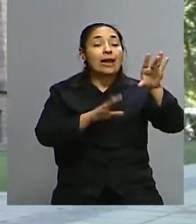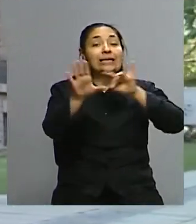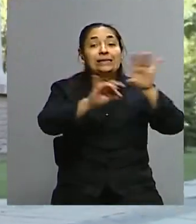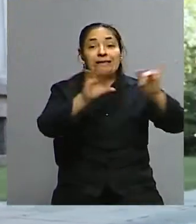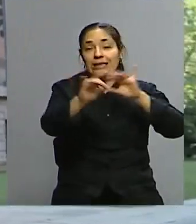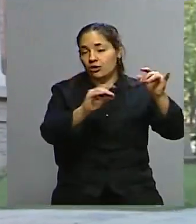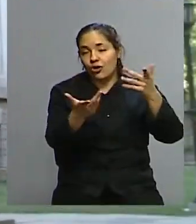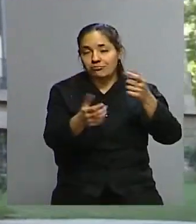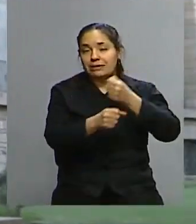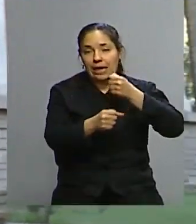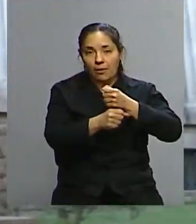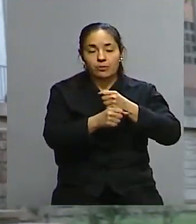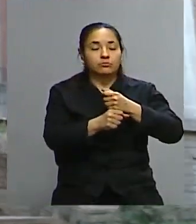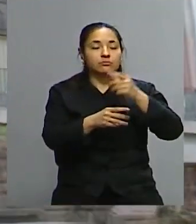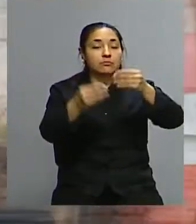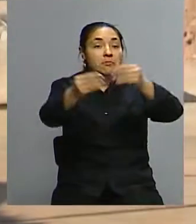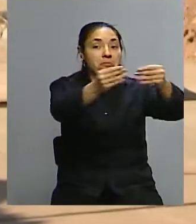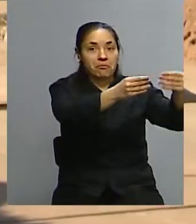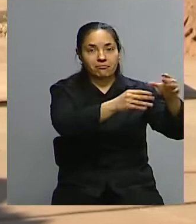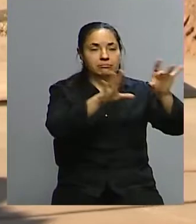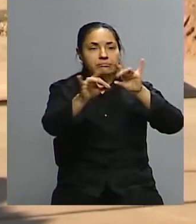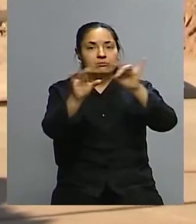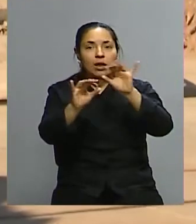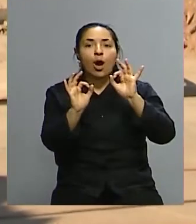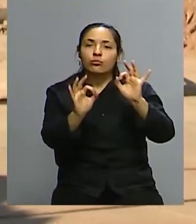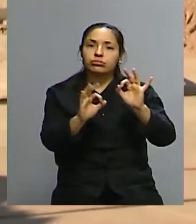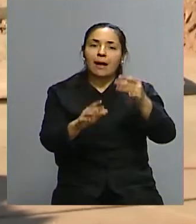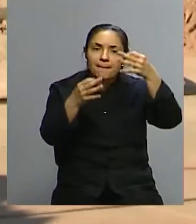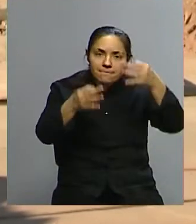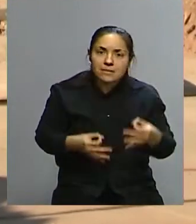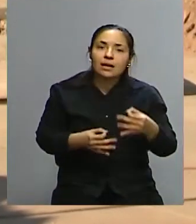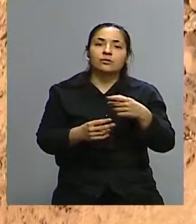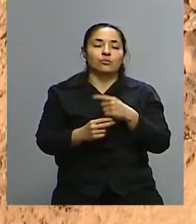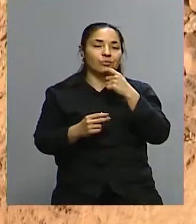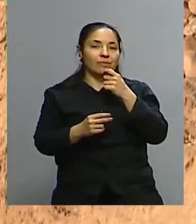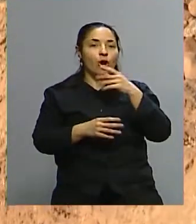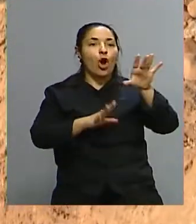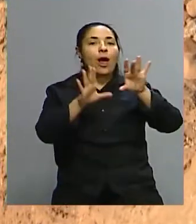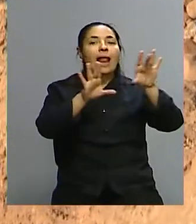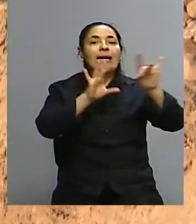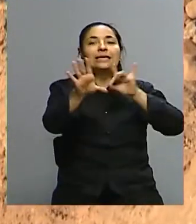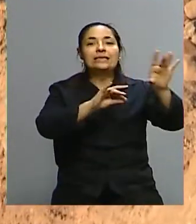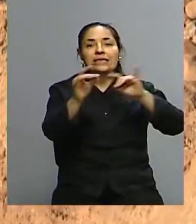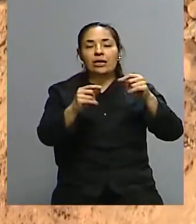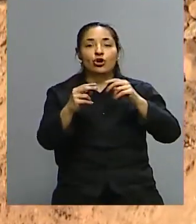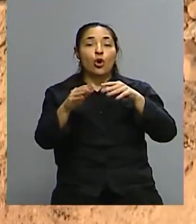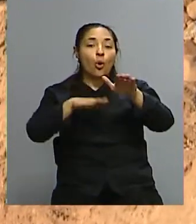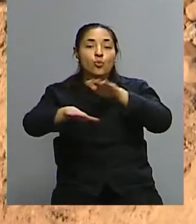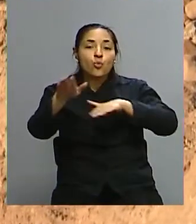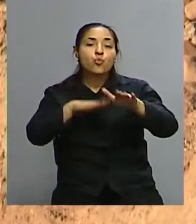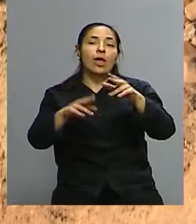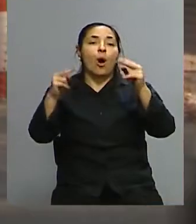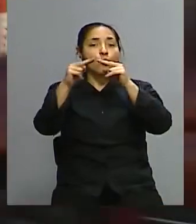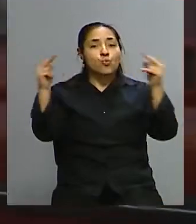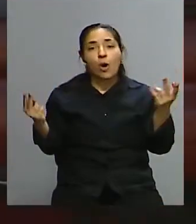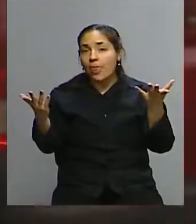fue está bien hecho, en vez de haber hecho la licitación de un puente, hicimos la licitación de una ruta. Y eso tiene que ver con la gestión,